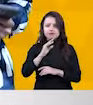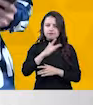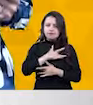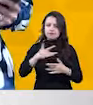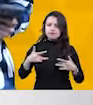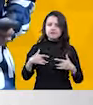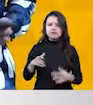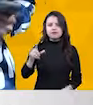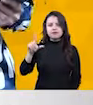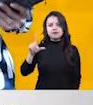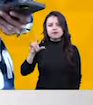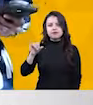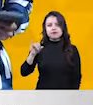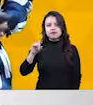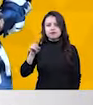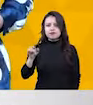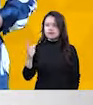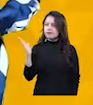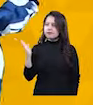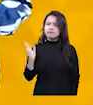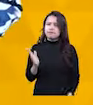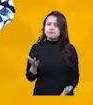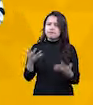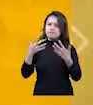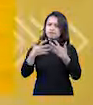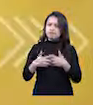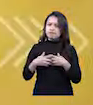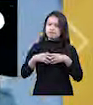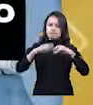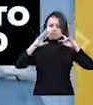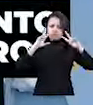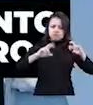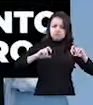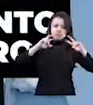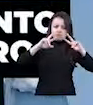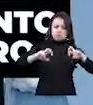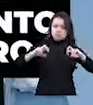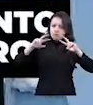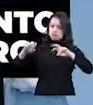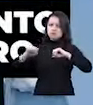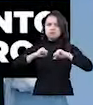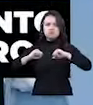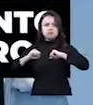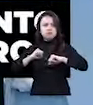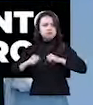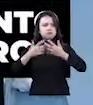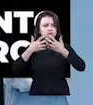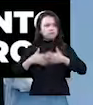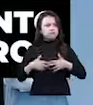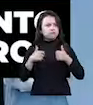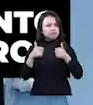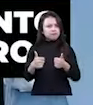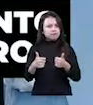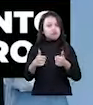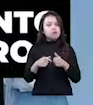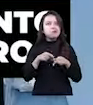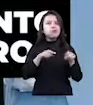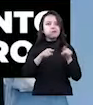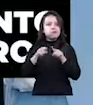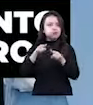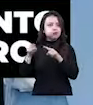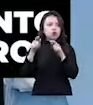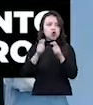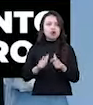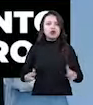doctor Luis Carlos Leal? Un funcionario que venía desempeñando una buena función, pues incluso congresistas de la